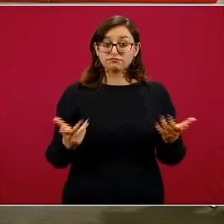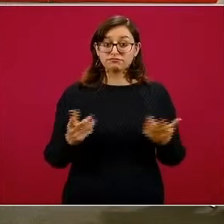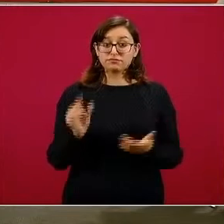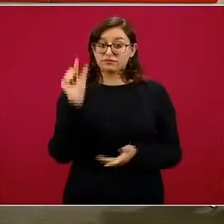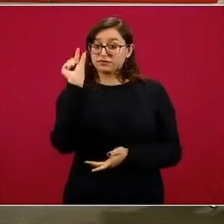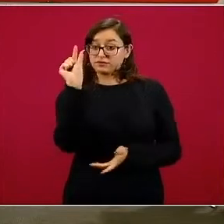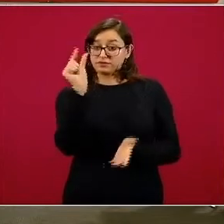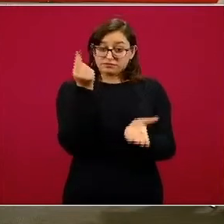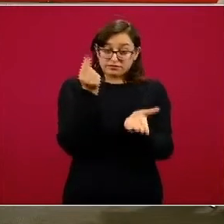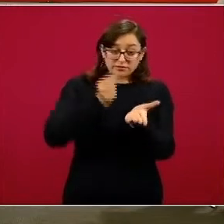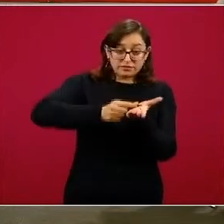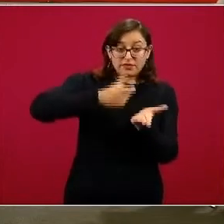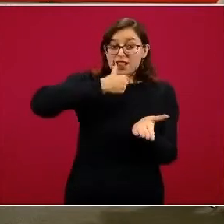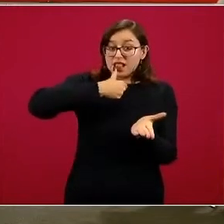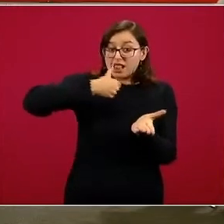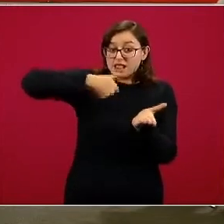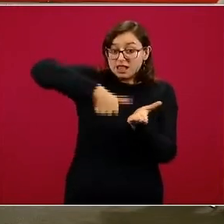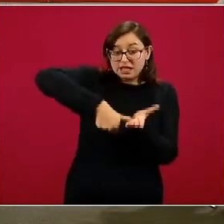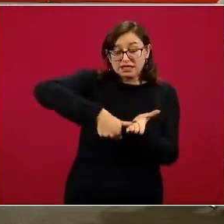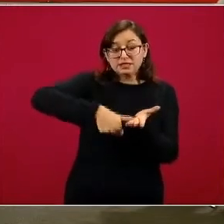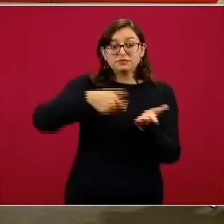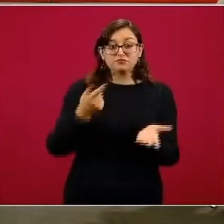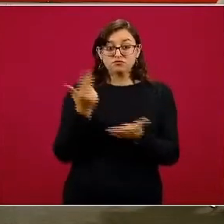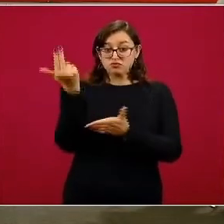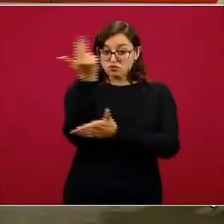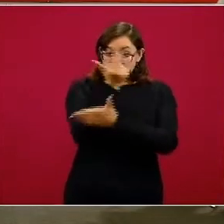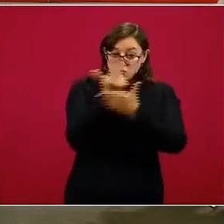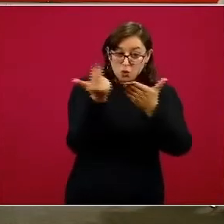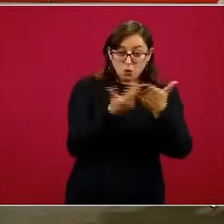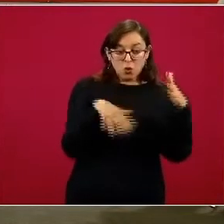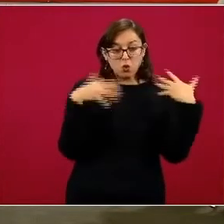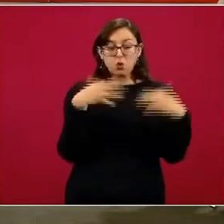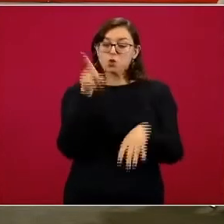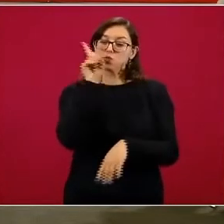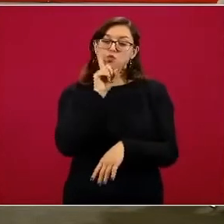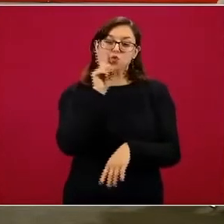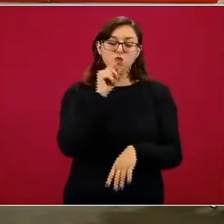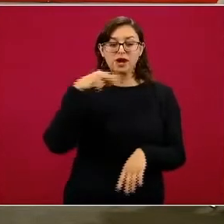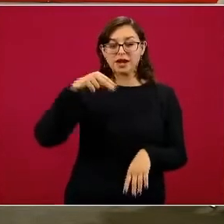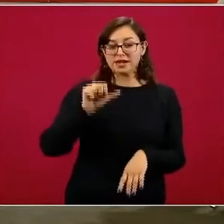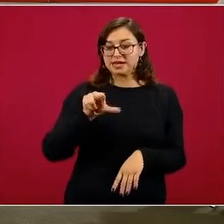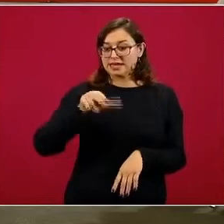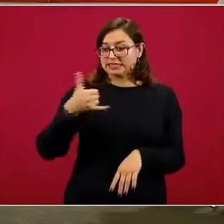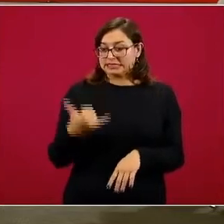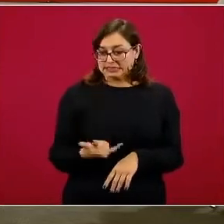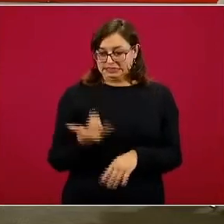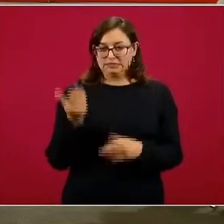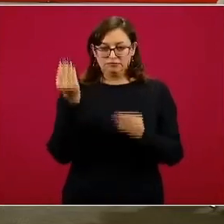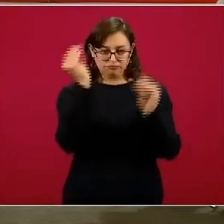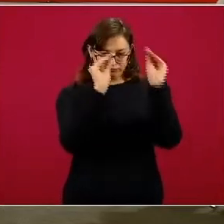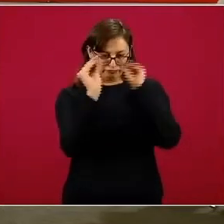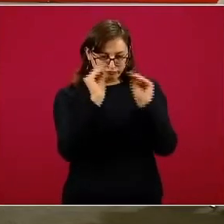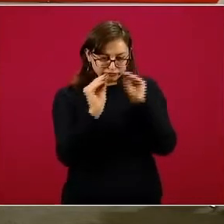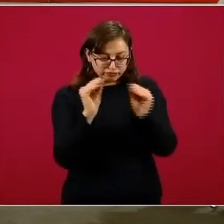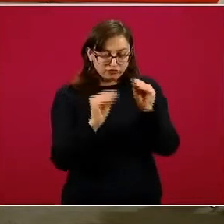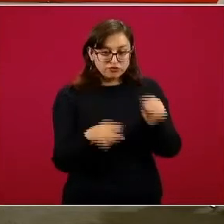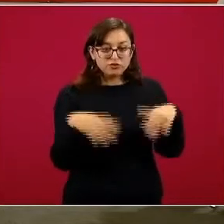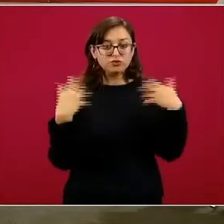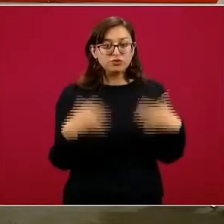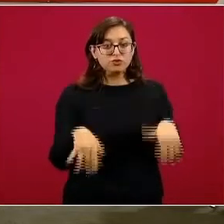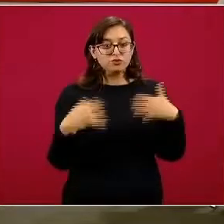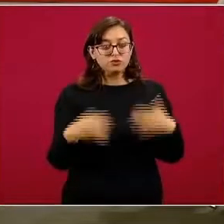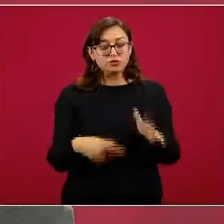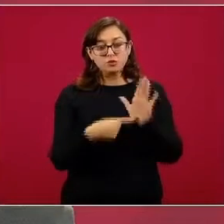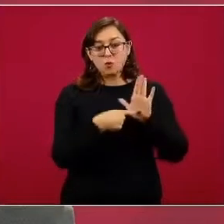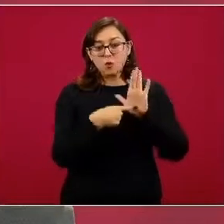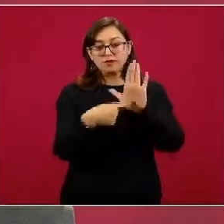esta estampilla, realizado por Nancy Torres López, alude al valor y la dedicación de miles de hombres